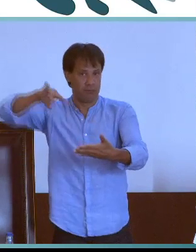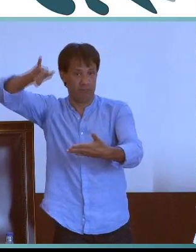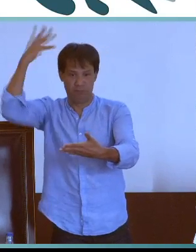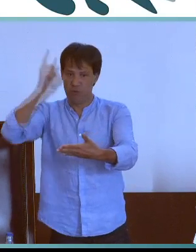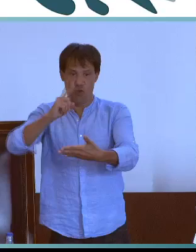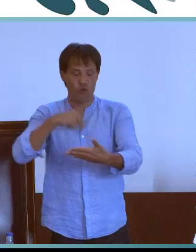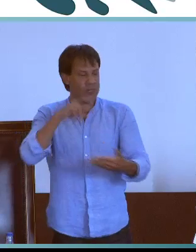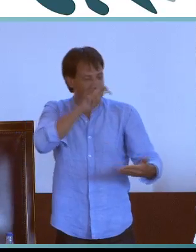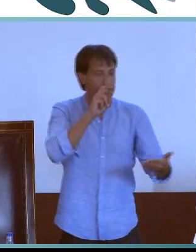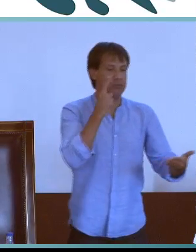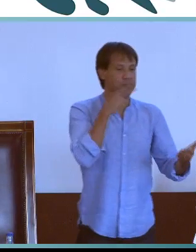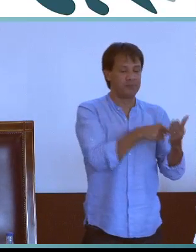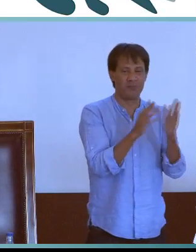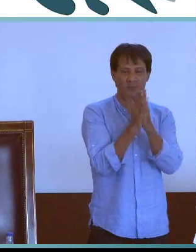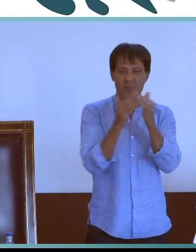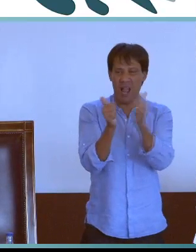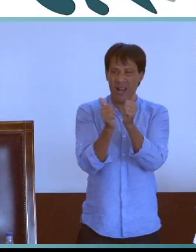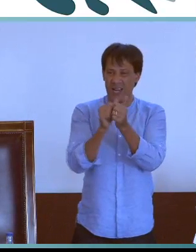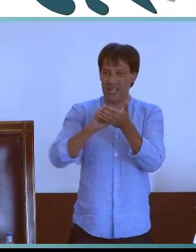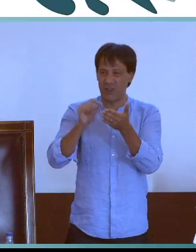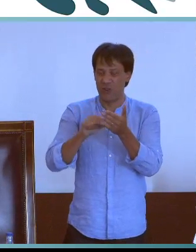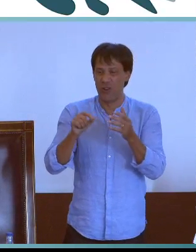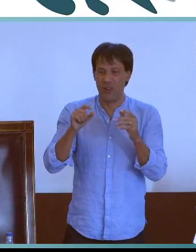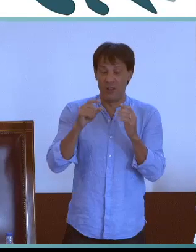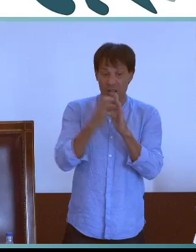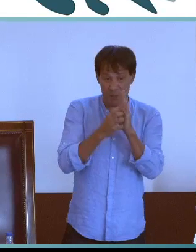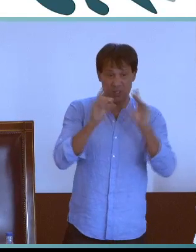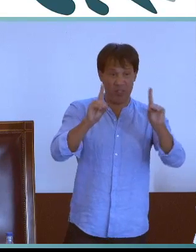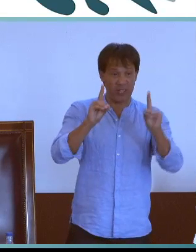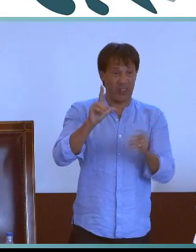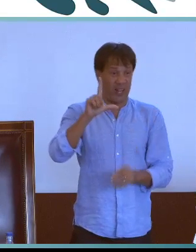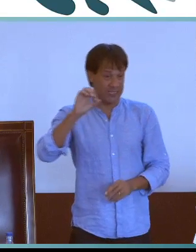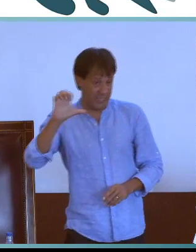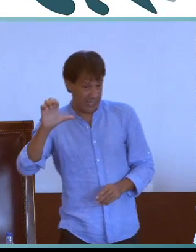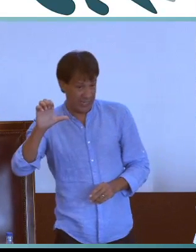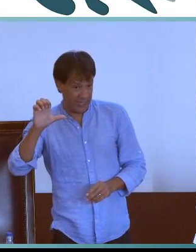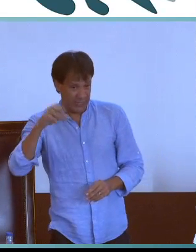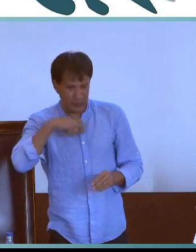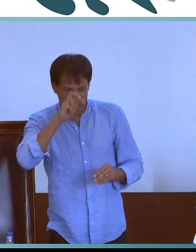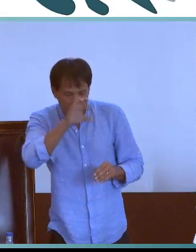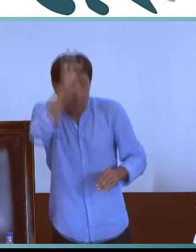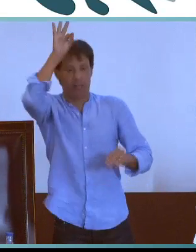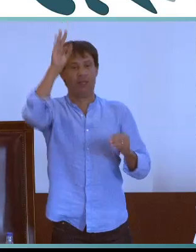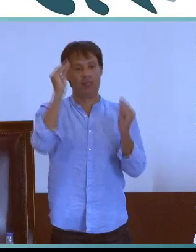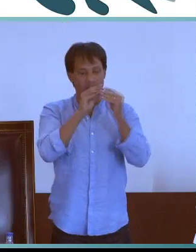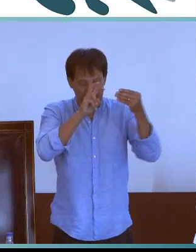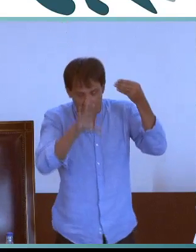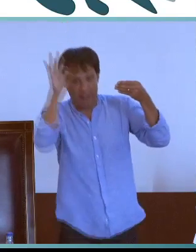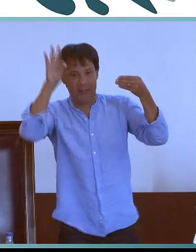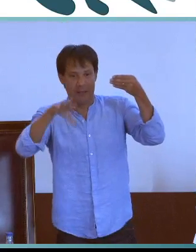problemas. Entonces, la cuestión no era inventarse, sino el libro de gramática de Ángel Herrero, de LSE,